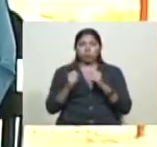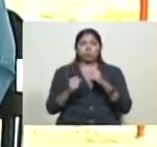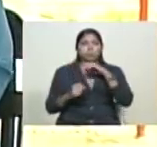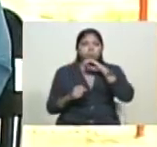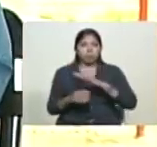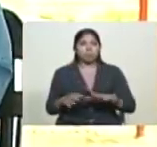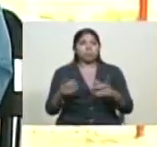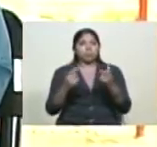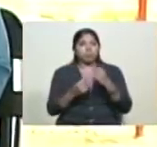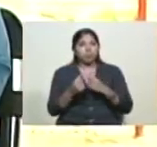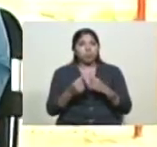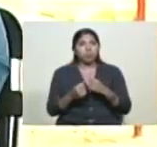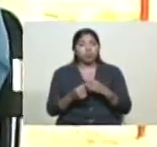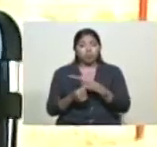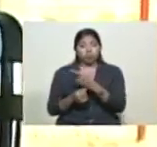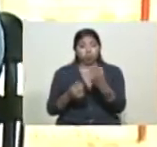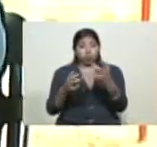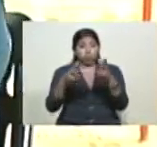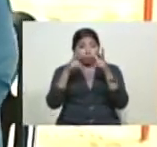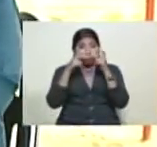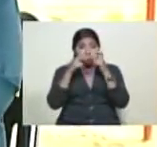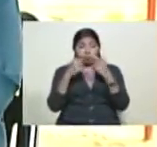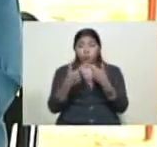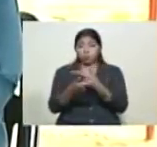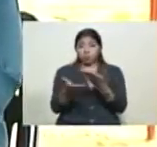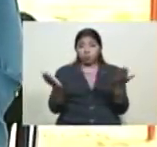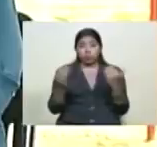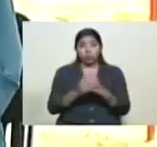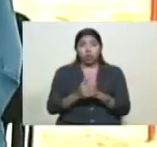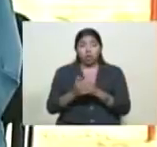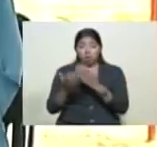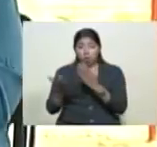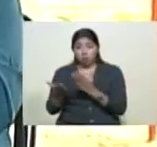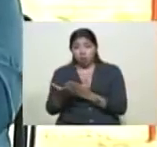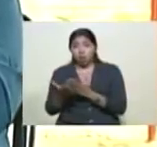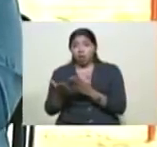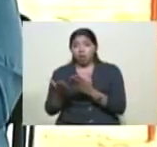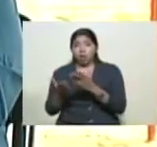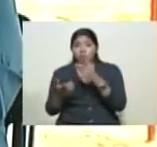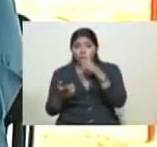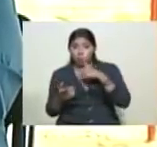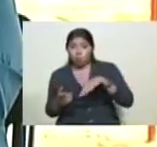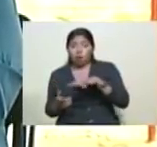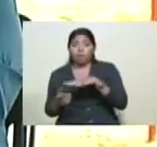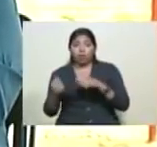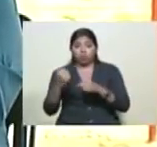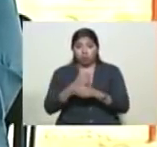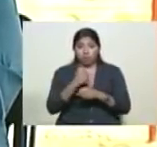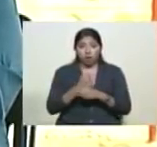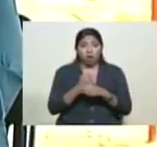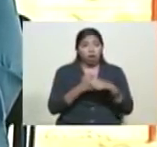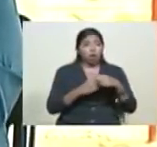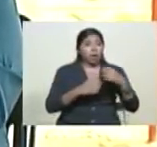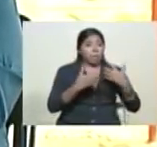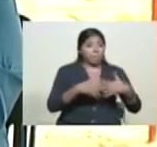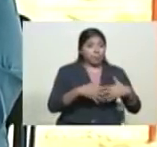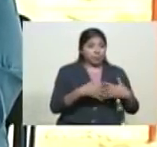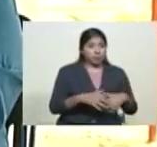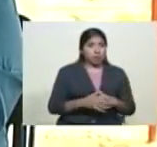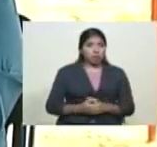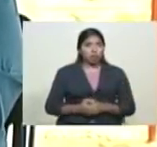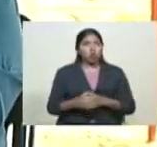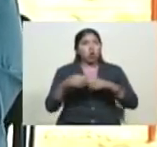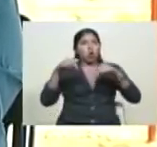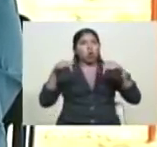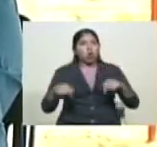para los empresarios que me escuchan, para la clase media, para el pueblo trabajador, hoy se va a dar